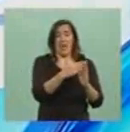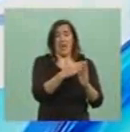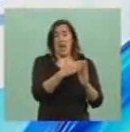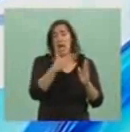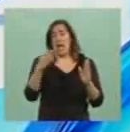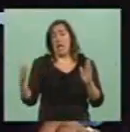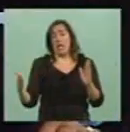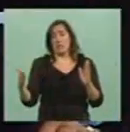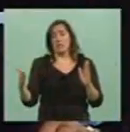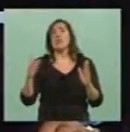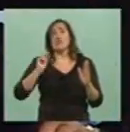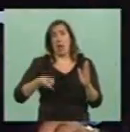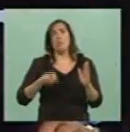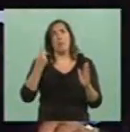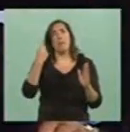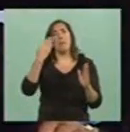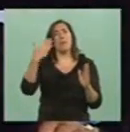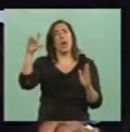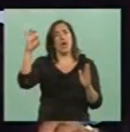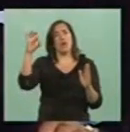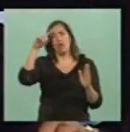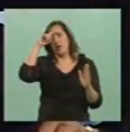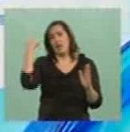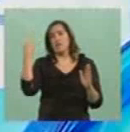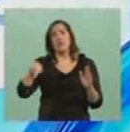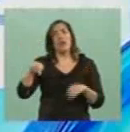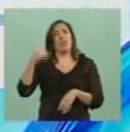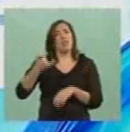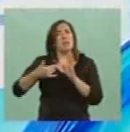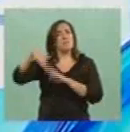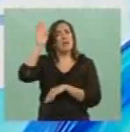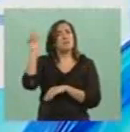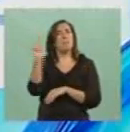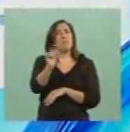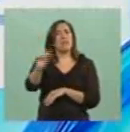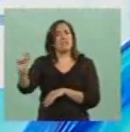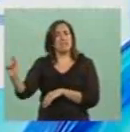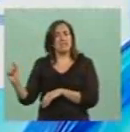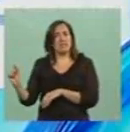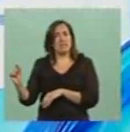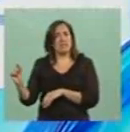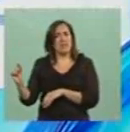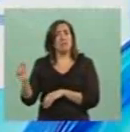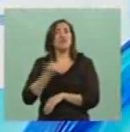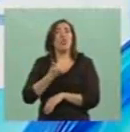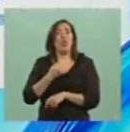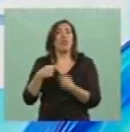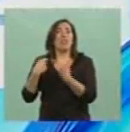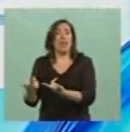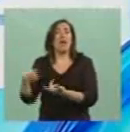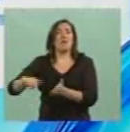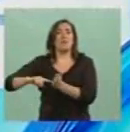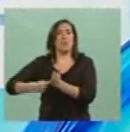les podría decir también el Banco Nación. El Banco Nación tiene la mayoría de sus préstamos ubicados aquí en la provincia de Buenos Aires,